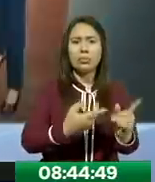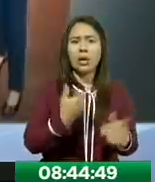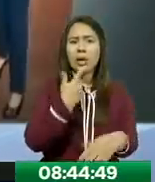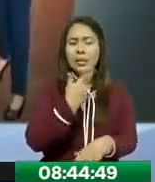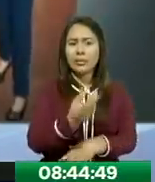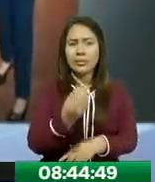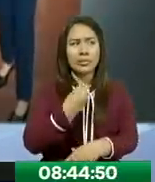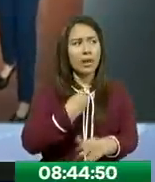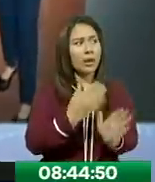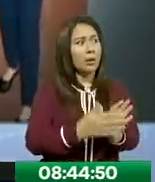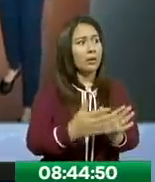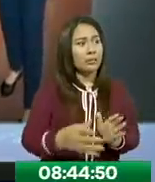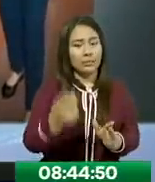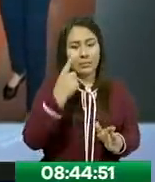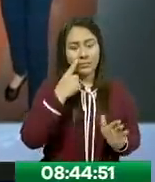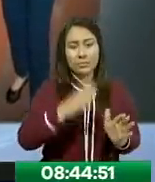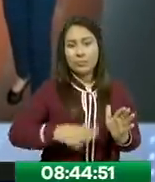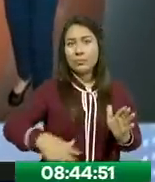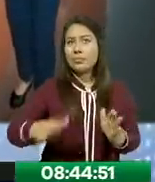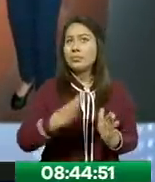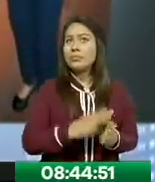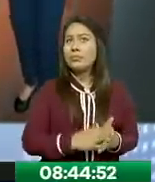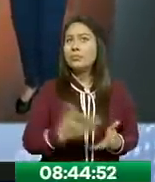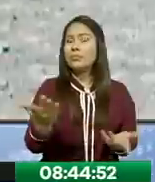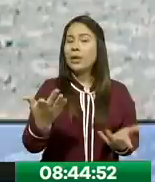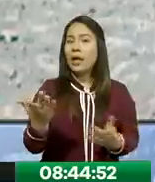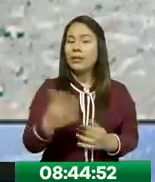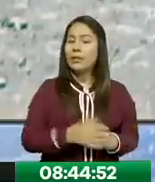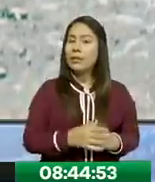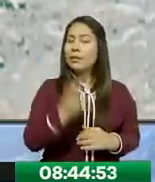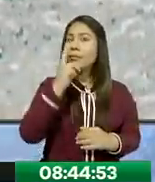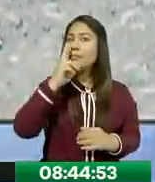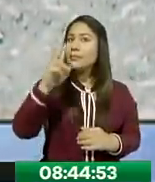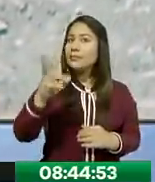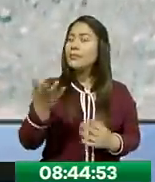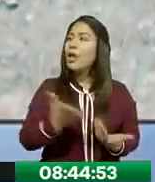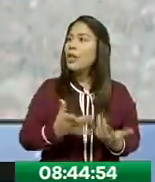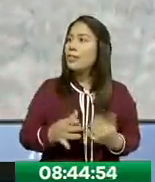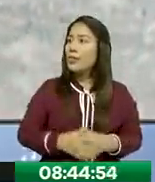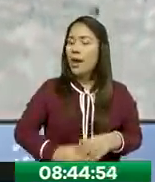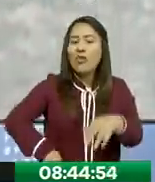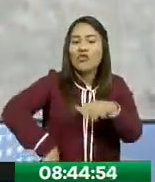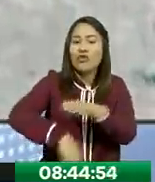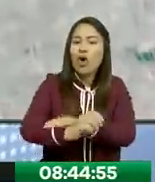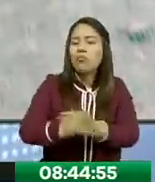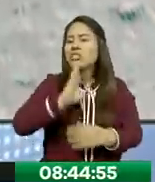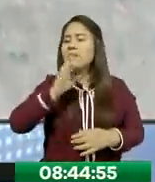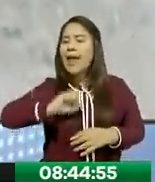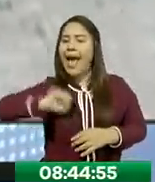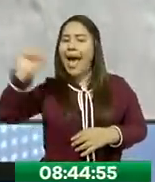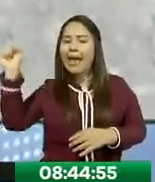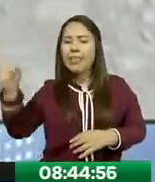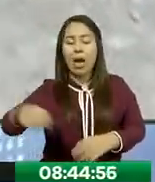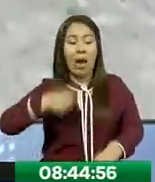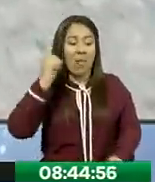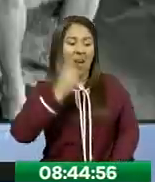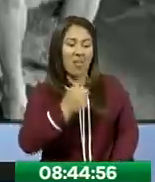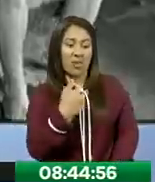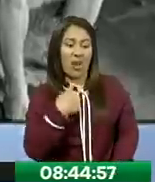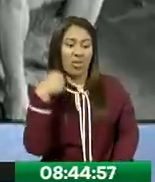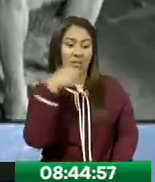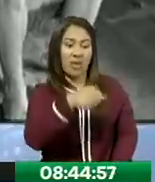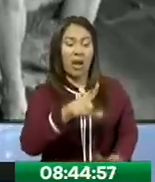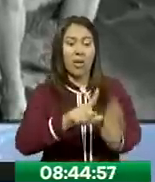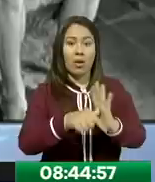más superior que mi hijo, y a veces mi hijo, porque le gana pues el partido, entonces vienen las amenazas, y